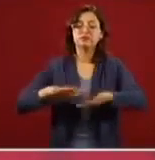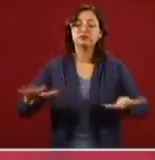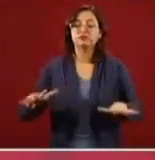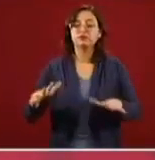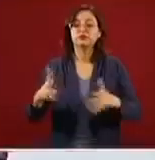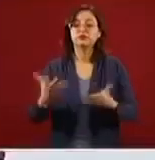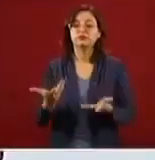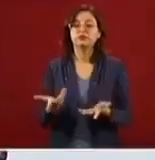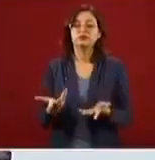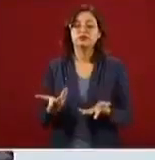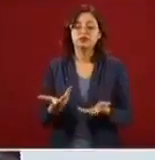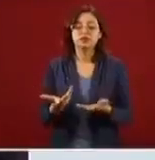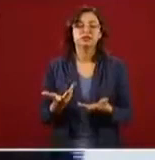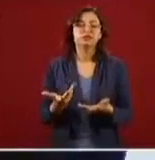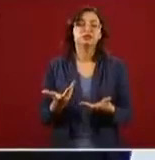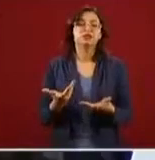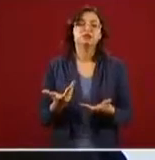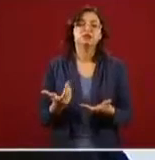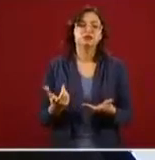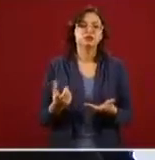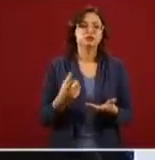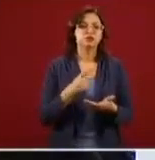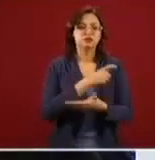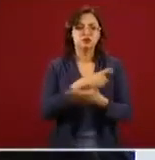decidió comprar un avión así.